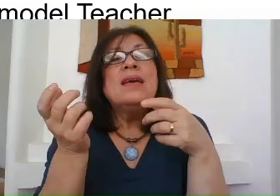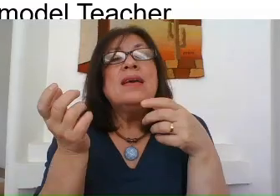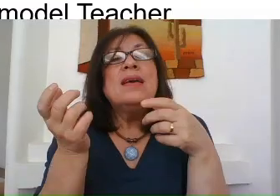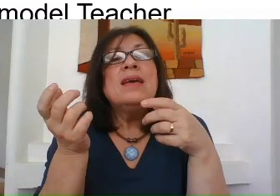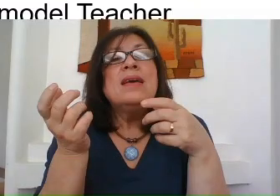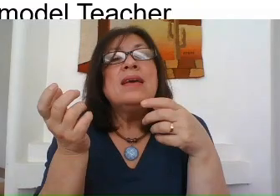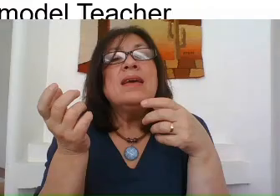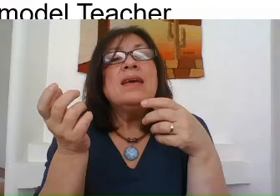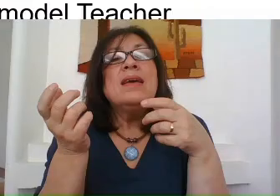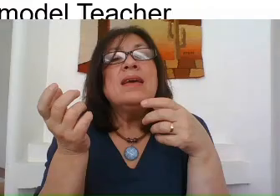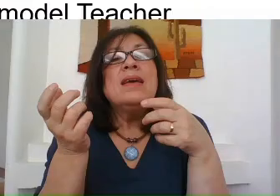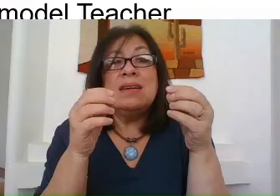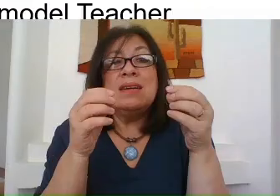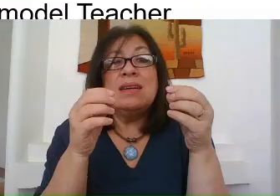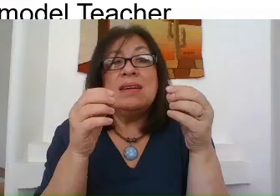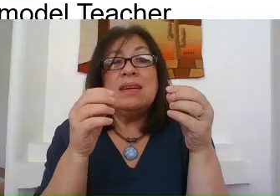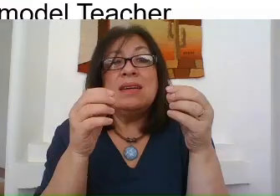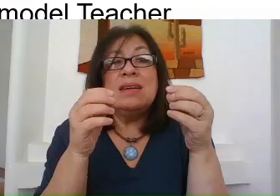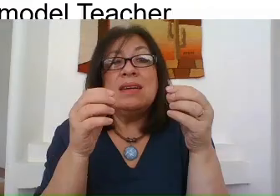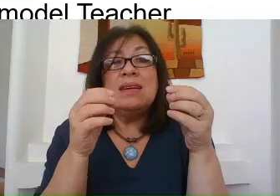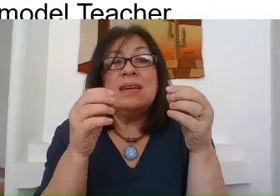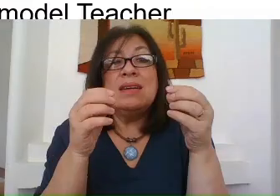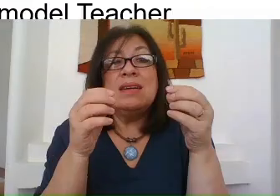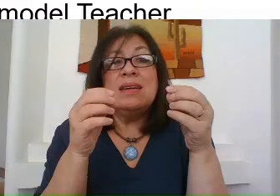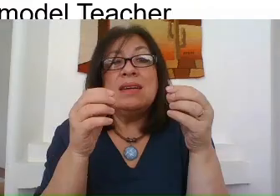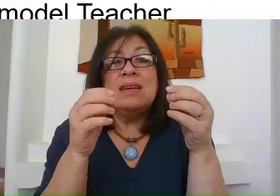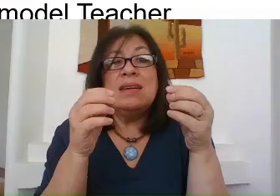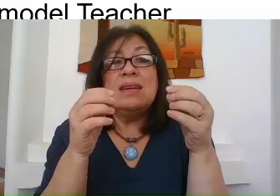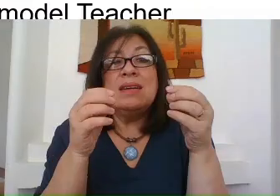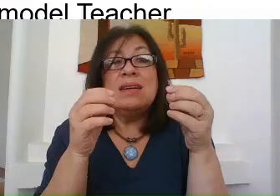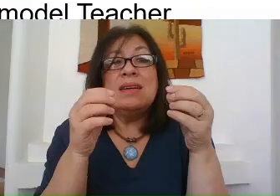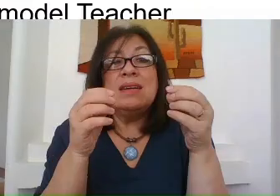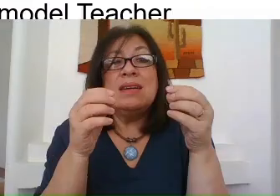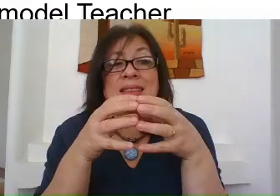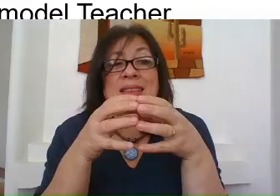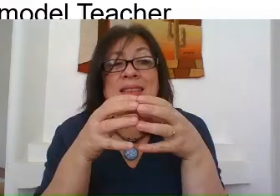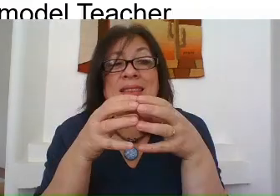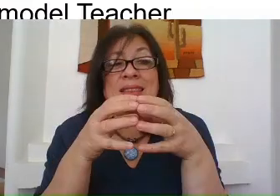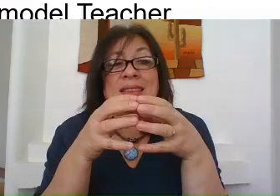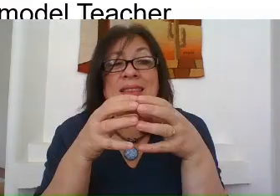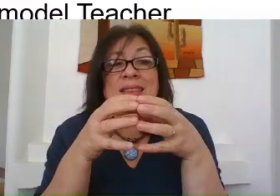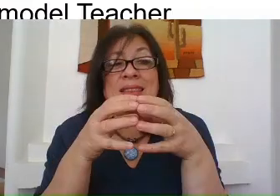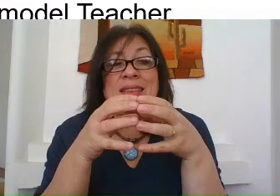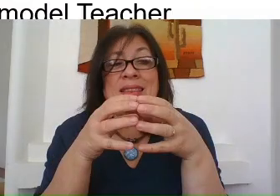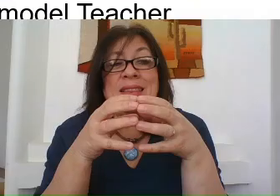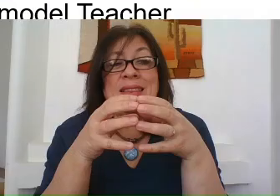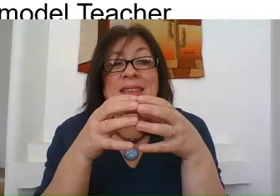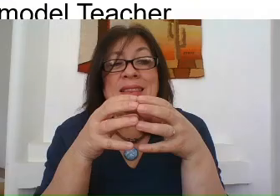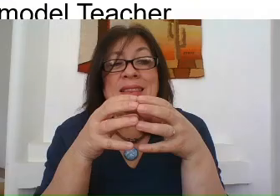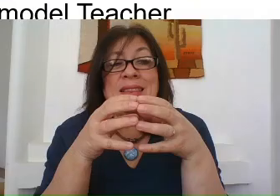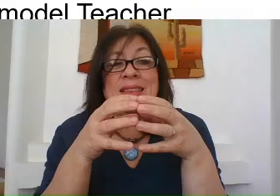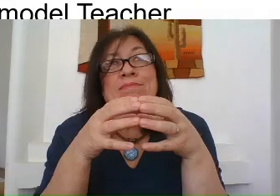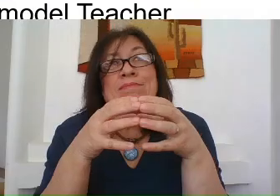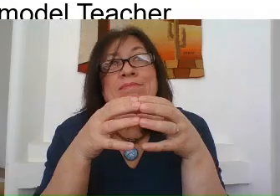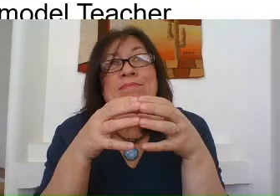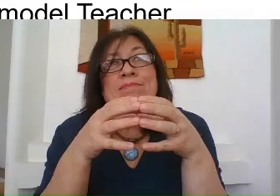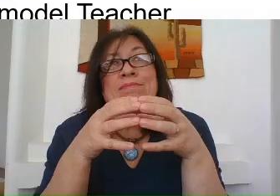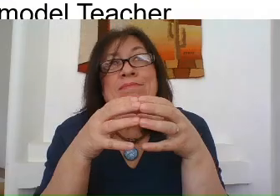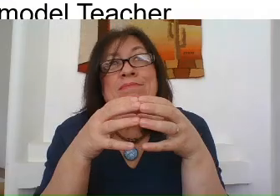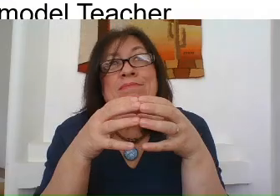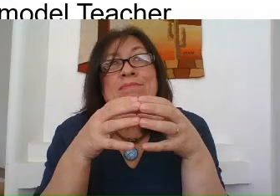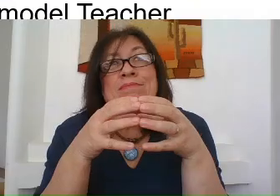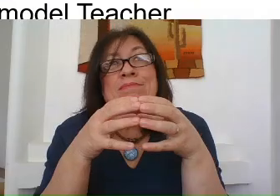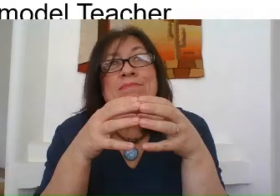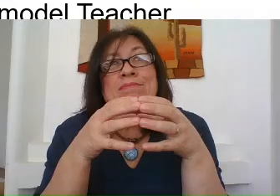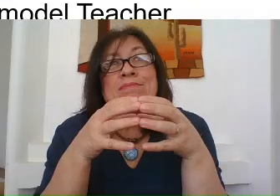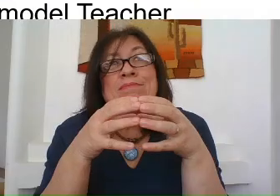voy a hablar de voy a hablar de retraso importante cuando,